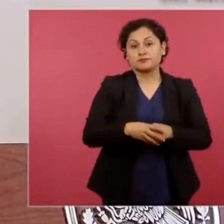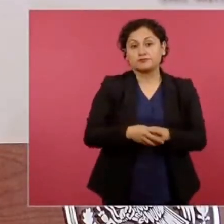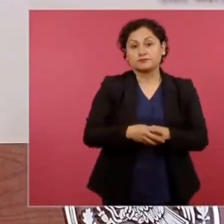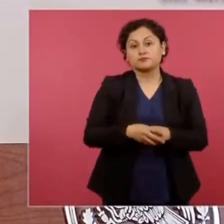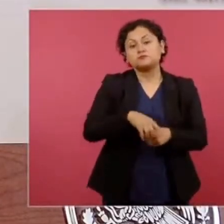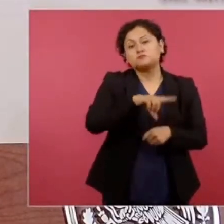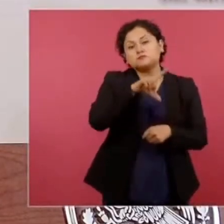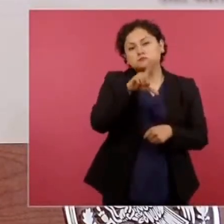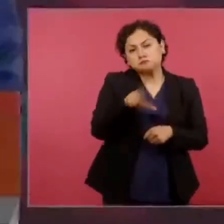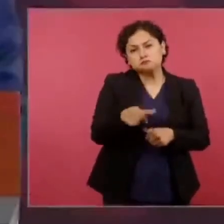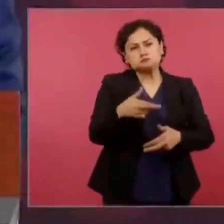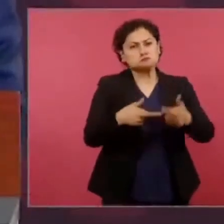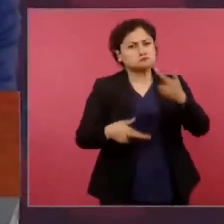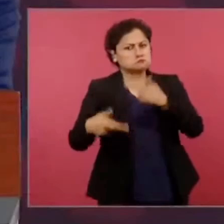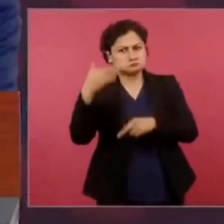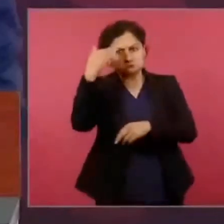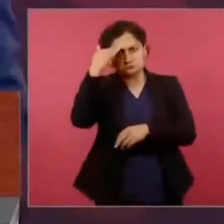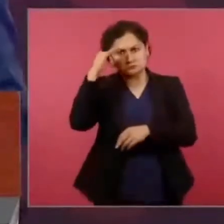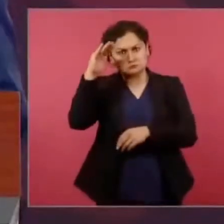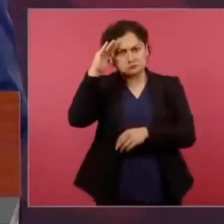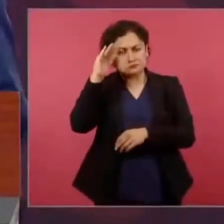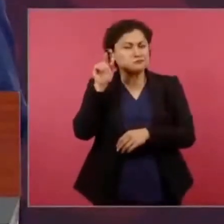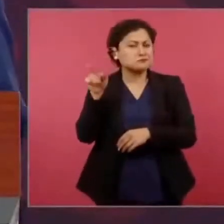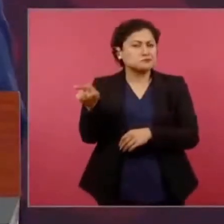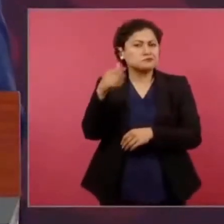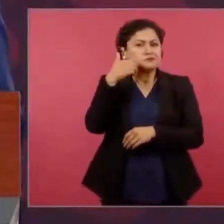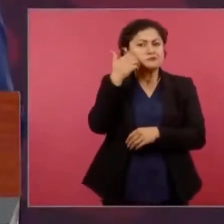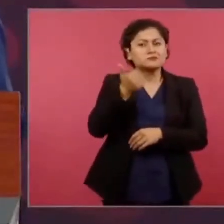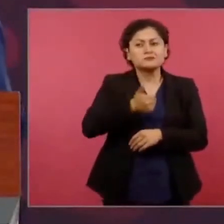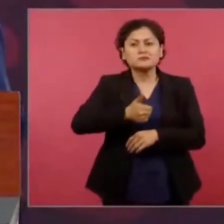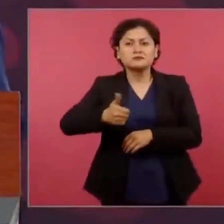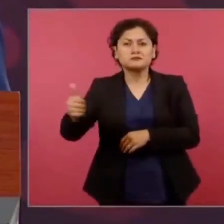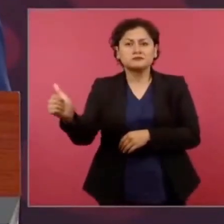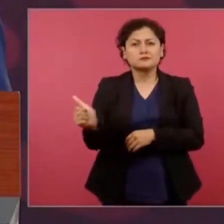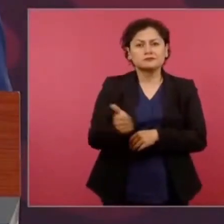regresar a Cuba, ir y venir,